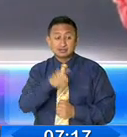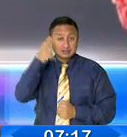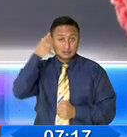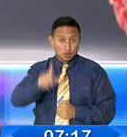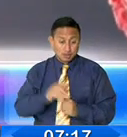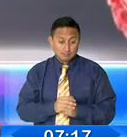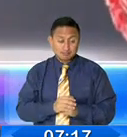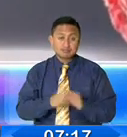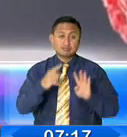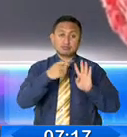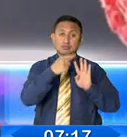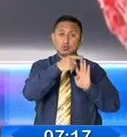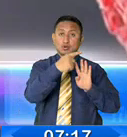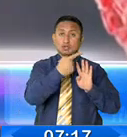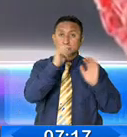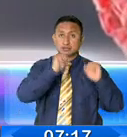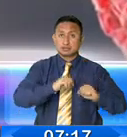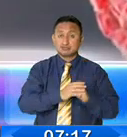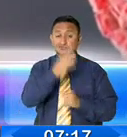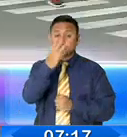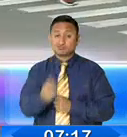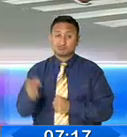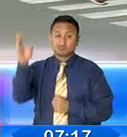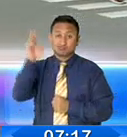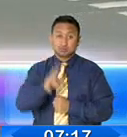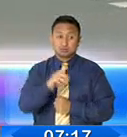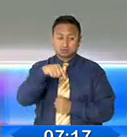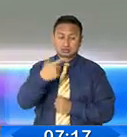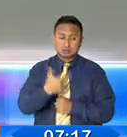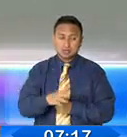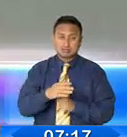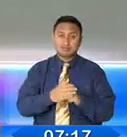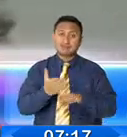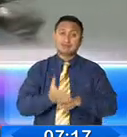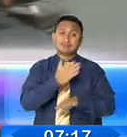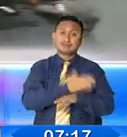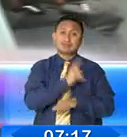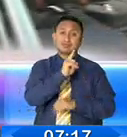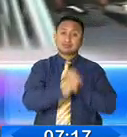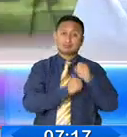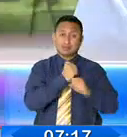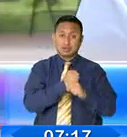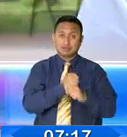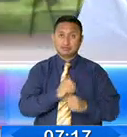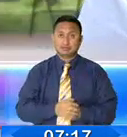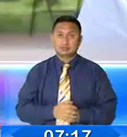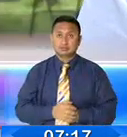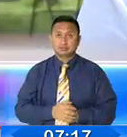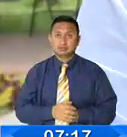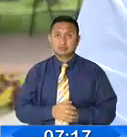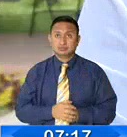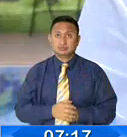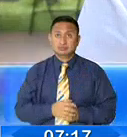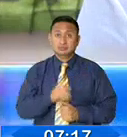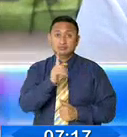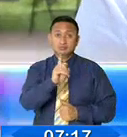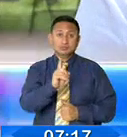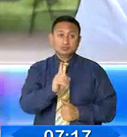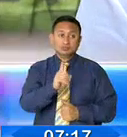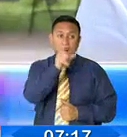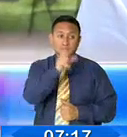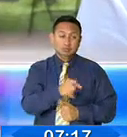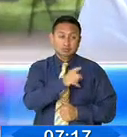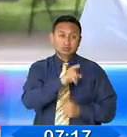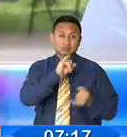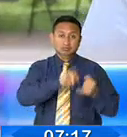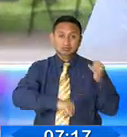ellos corresponden a la cepa de Reino Unido presente en el país desde principios de este año. Y uno tiene la variante de Brasil P1,